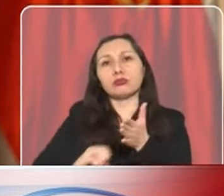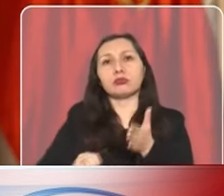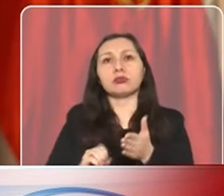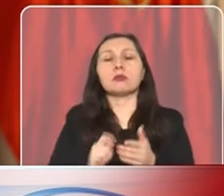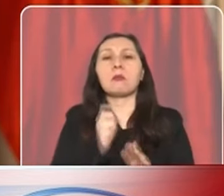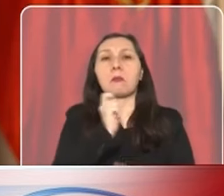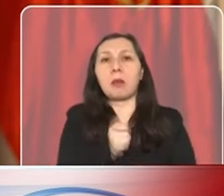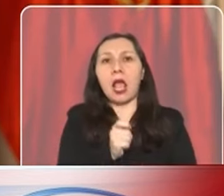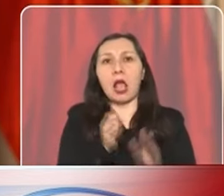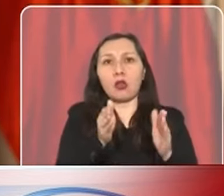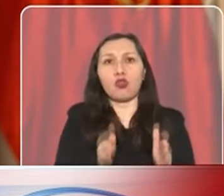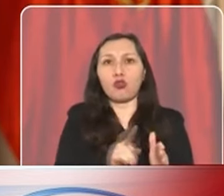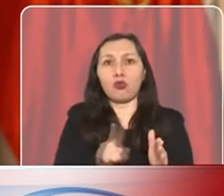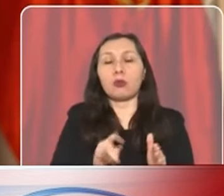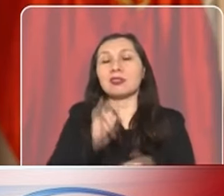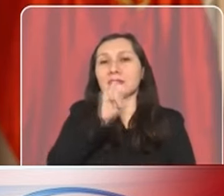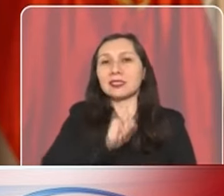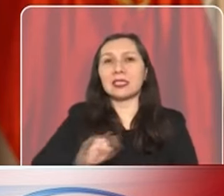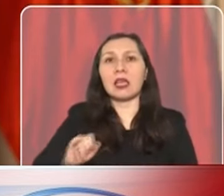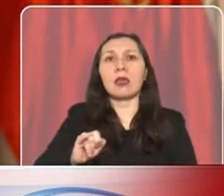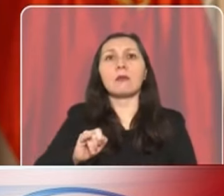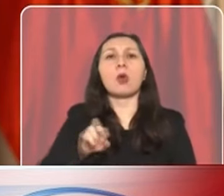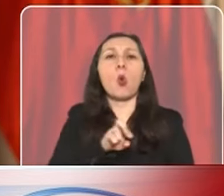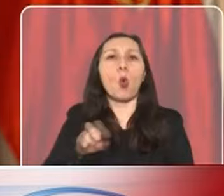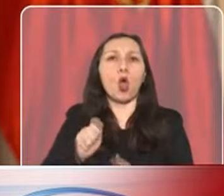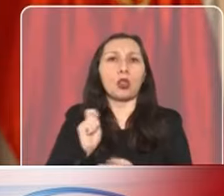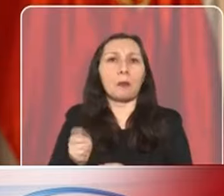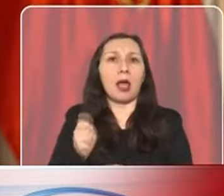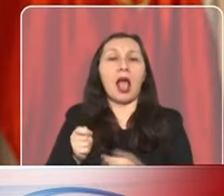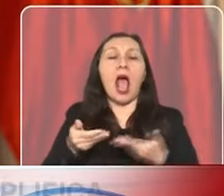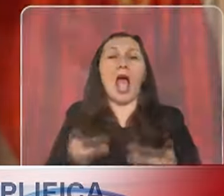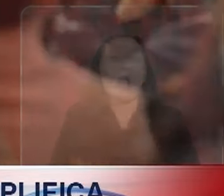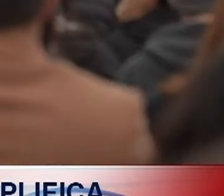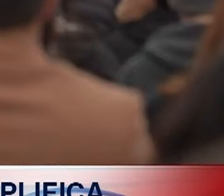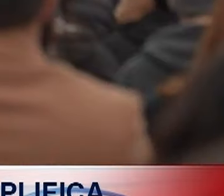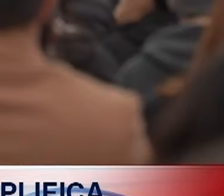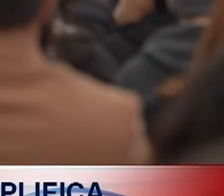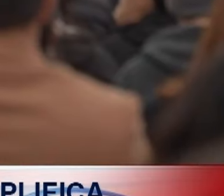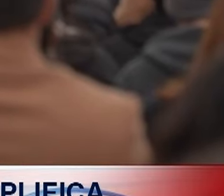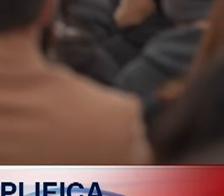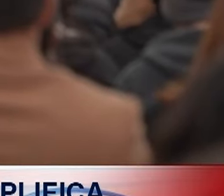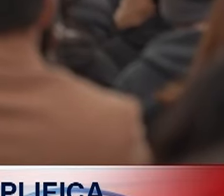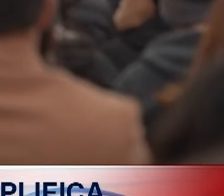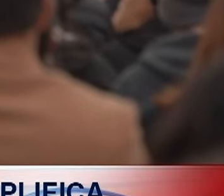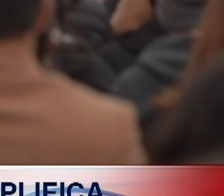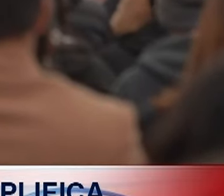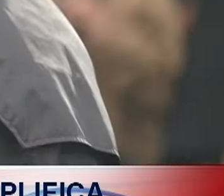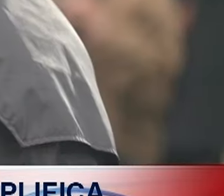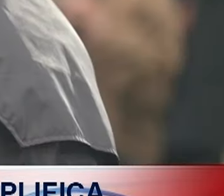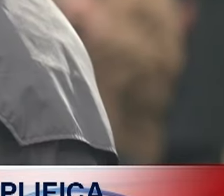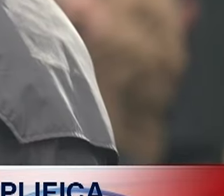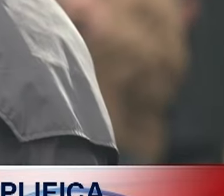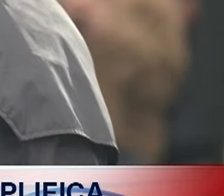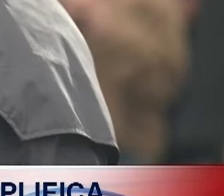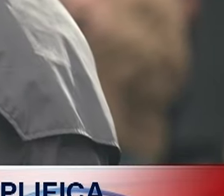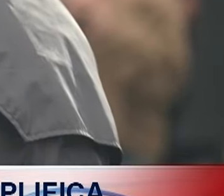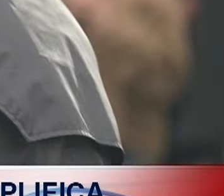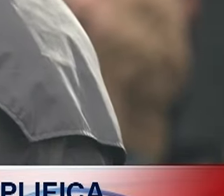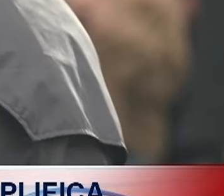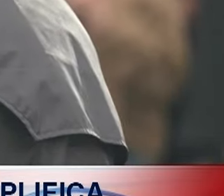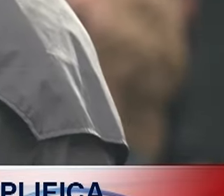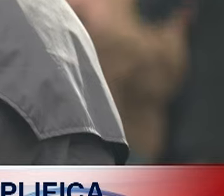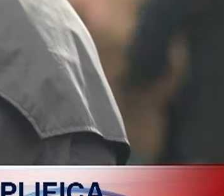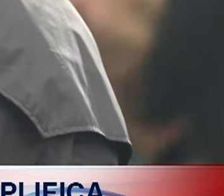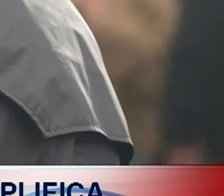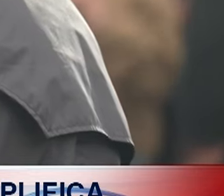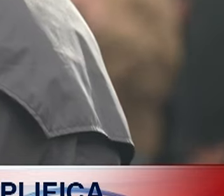pago y cuotas que serán siempre más bajas que las que actualmente pagan. El nuevo marco normativo reemplaza y simplifica los instrumentos